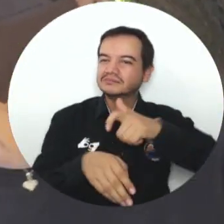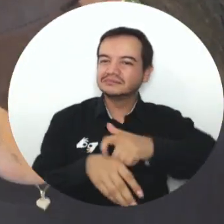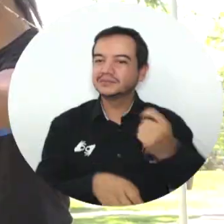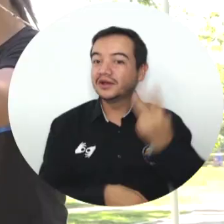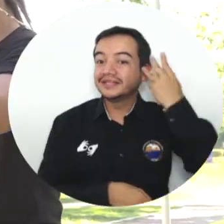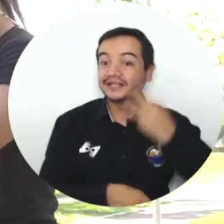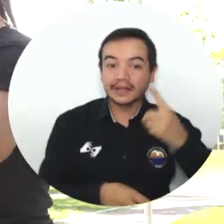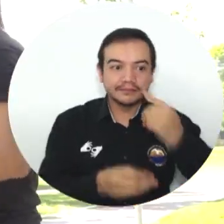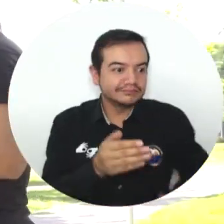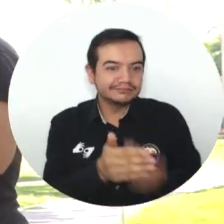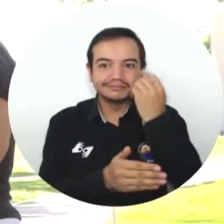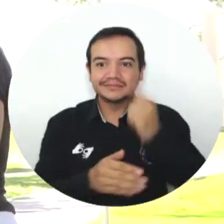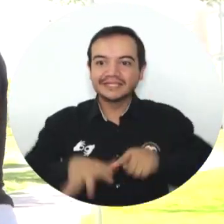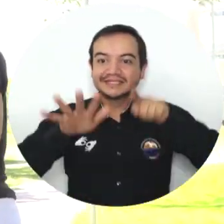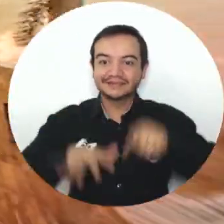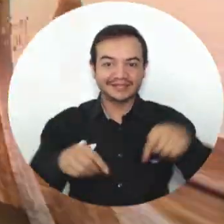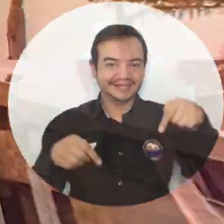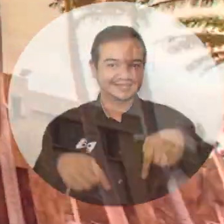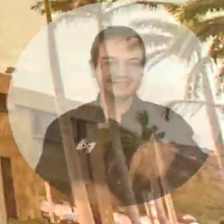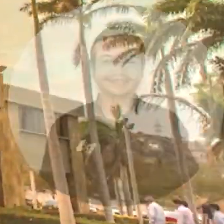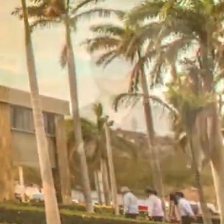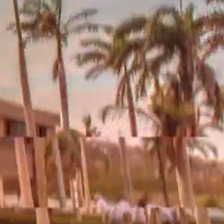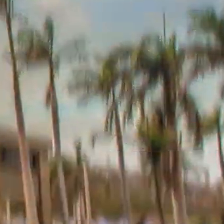primer semestre de sus carreras universitarias.